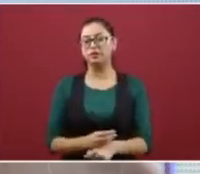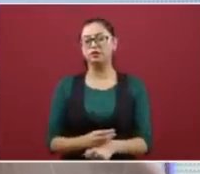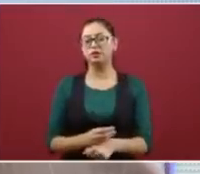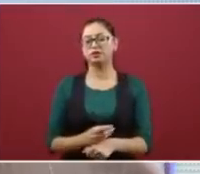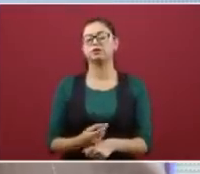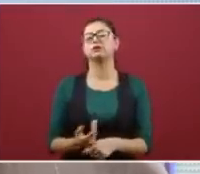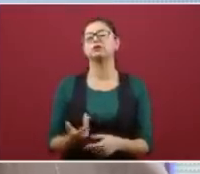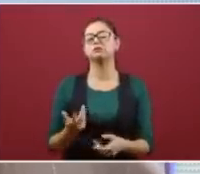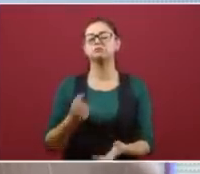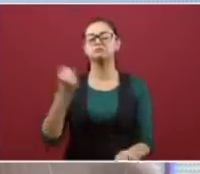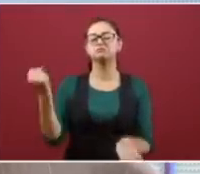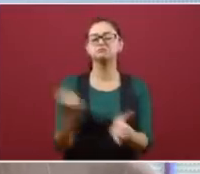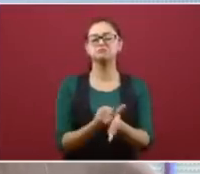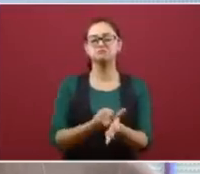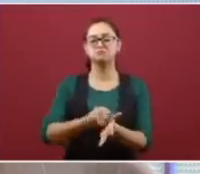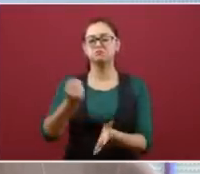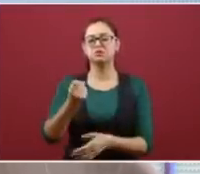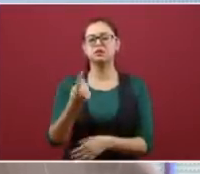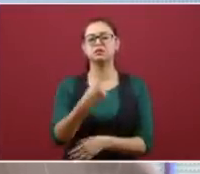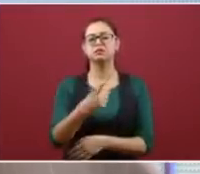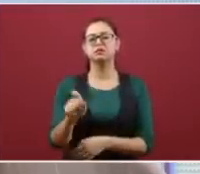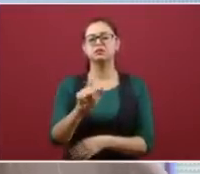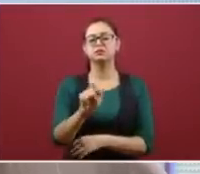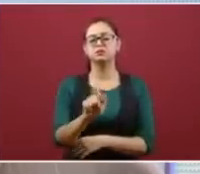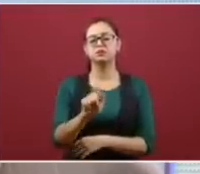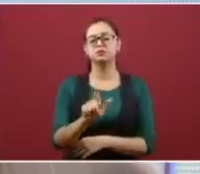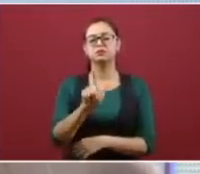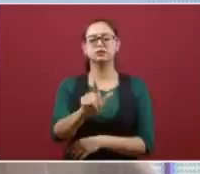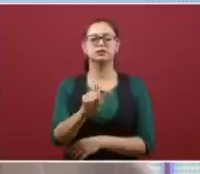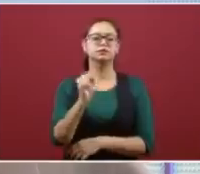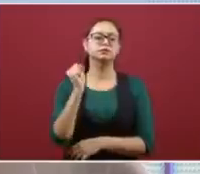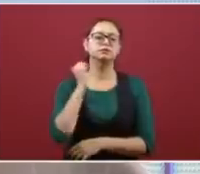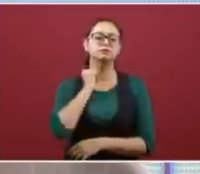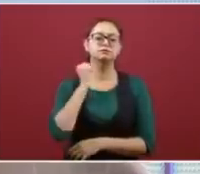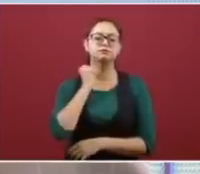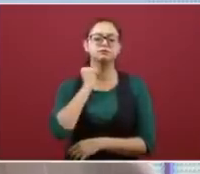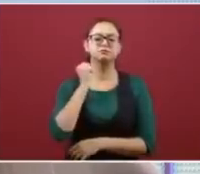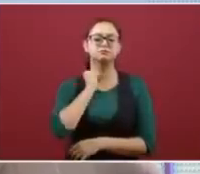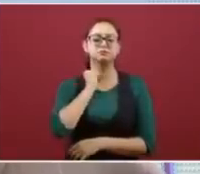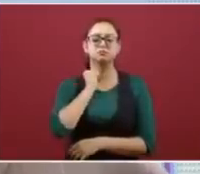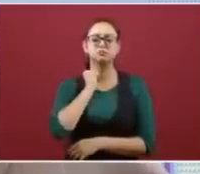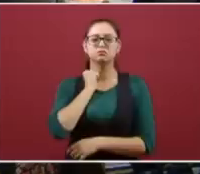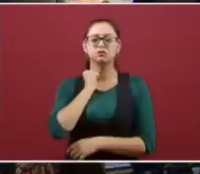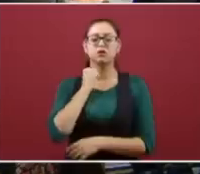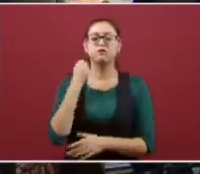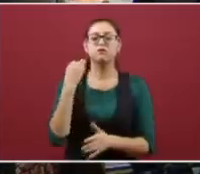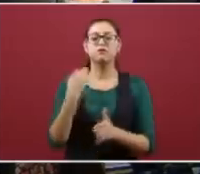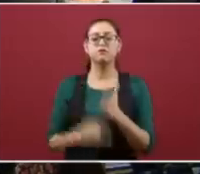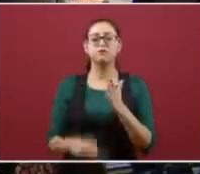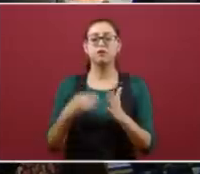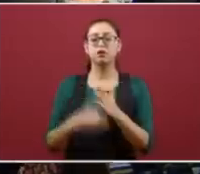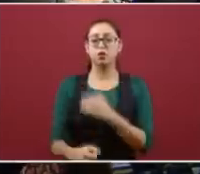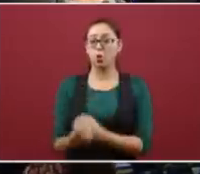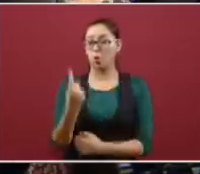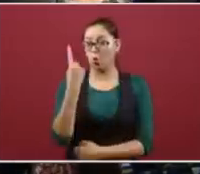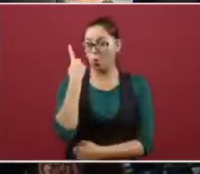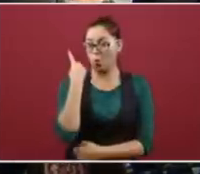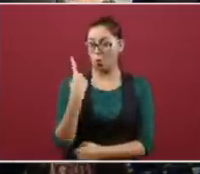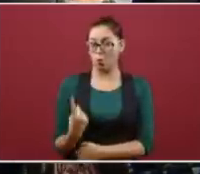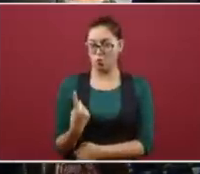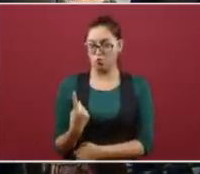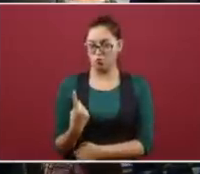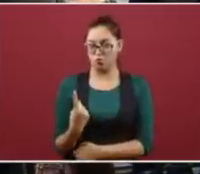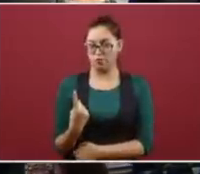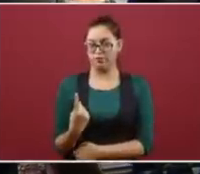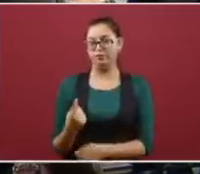127 senadores porque hubo una inasistencia así que el total de los senadores